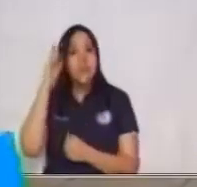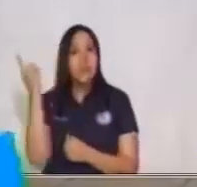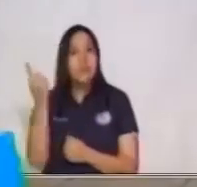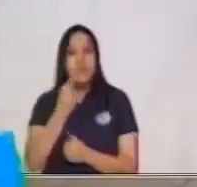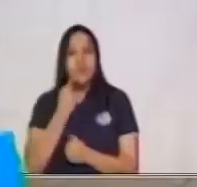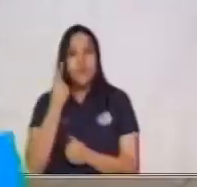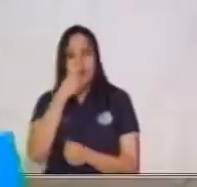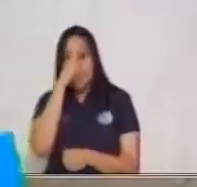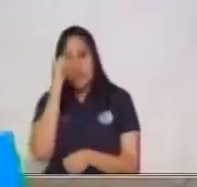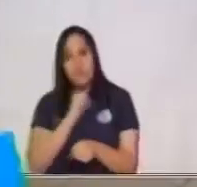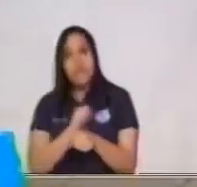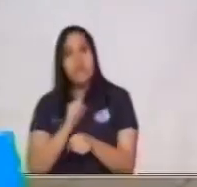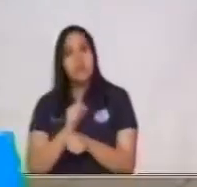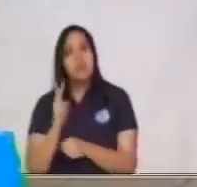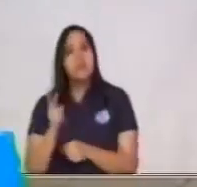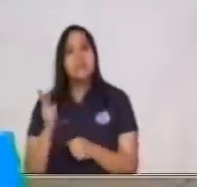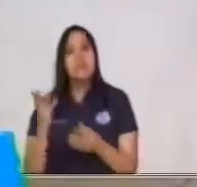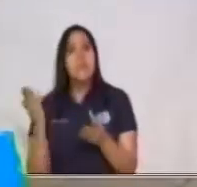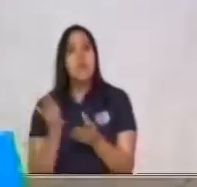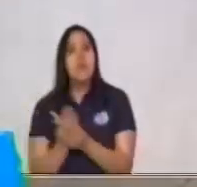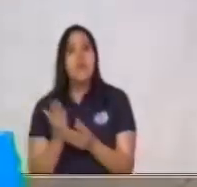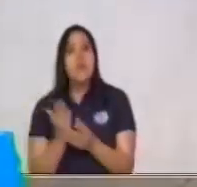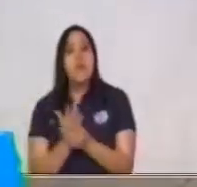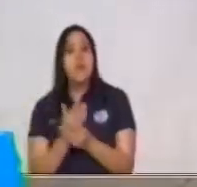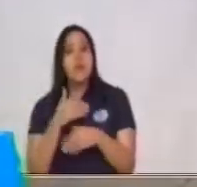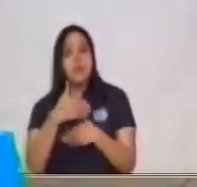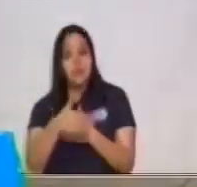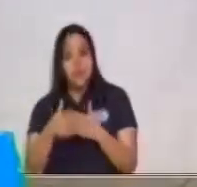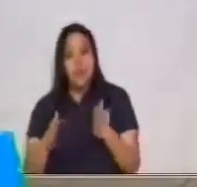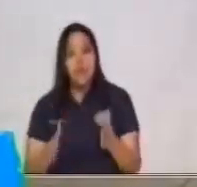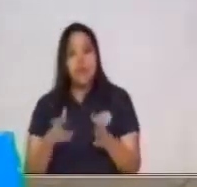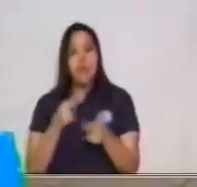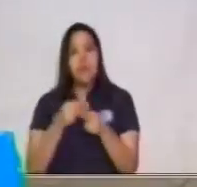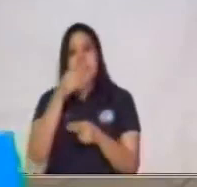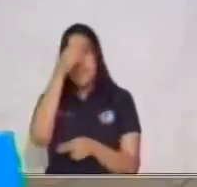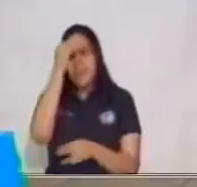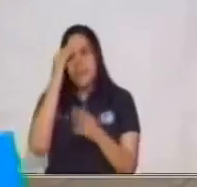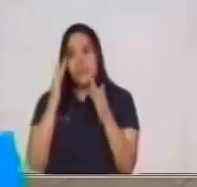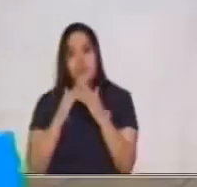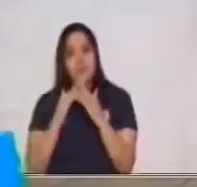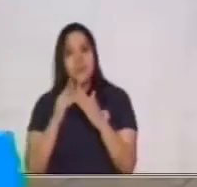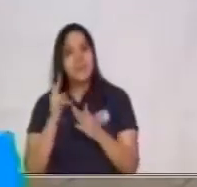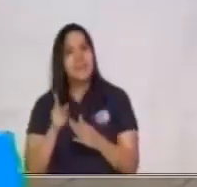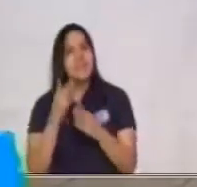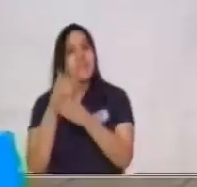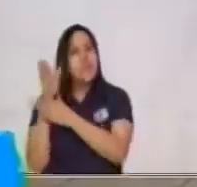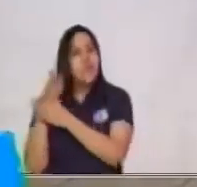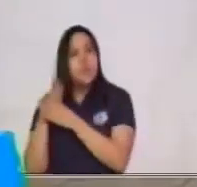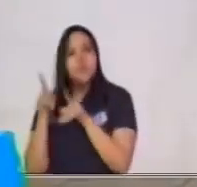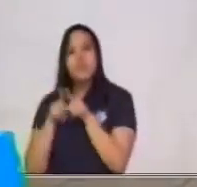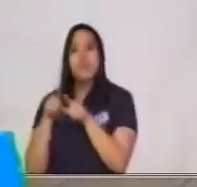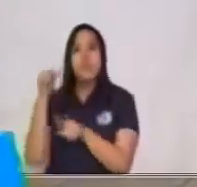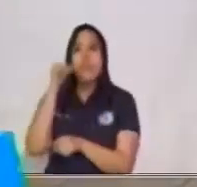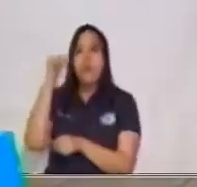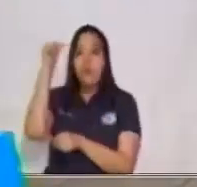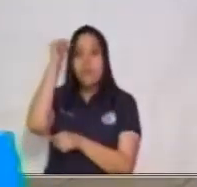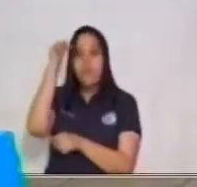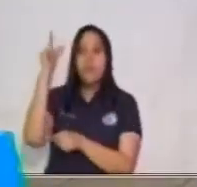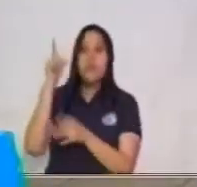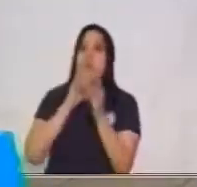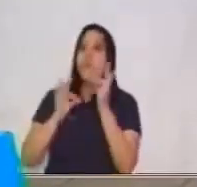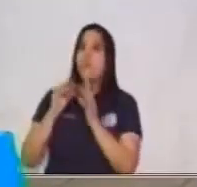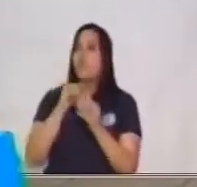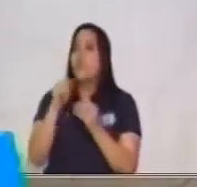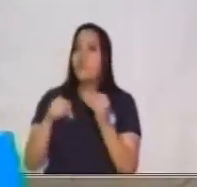tus trabajos debes irlos guardando en tu carpeta de Aprendo en Casa. Y siempre comparte con un adulto o con algún